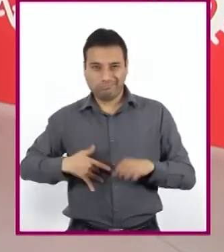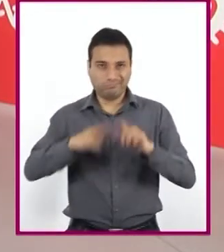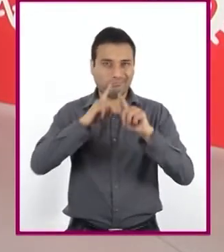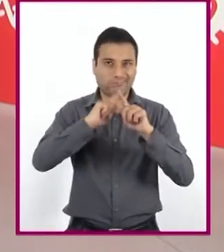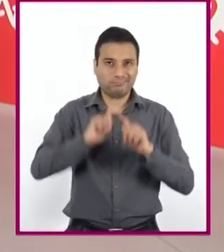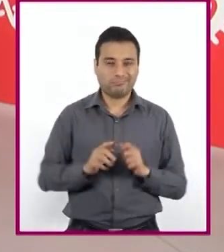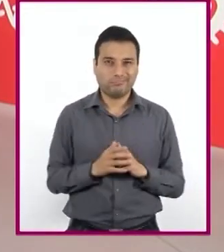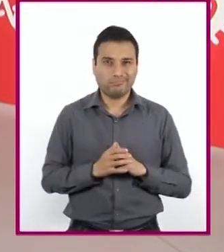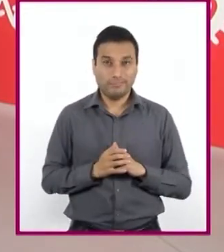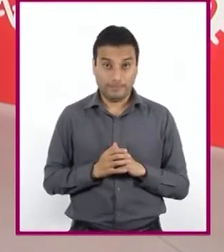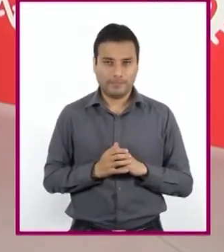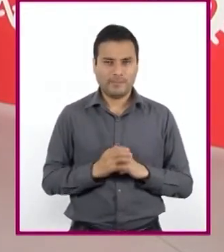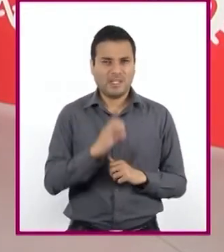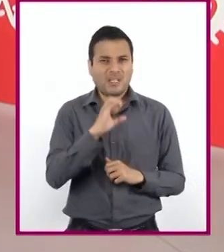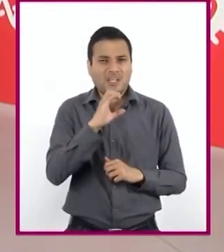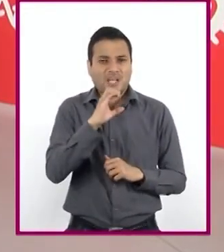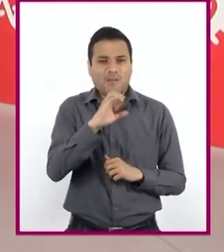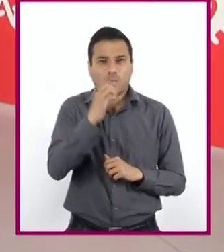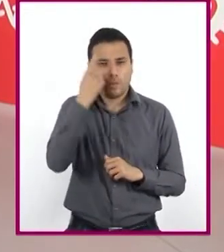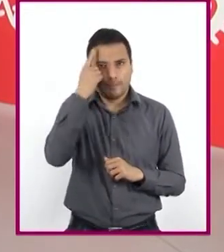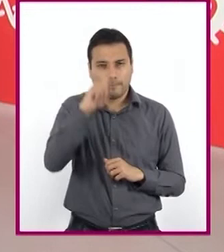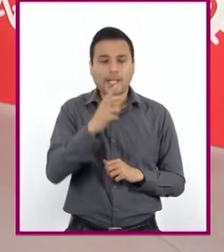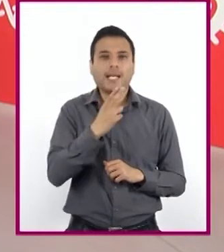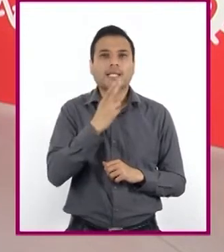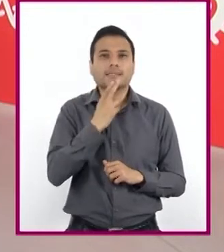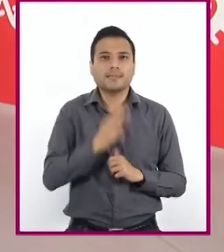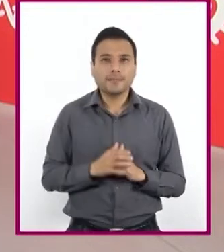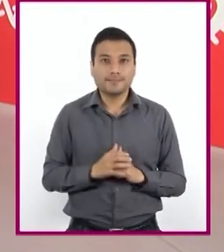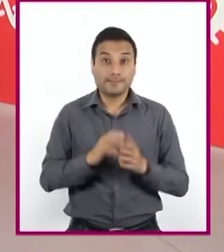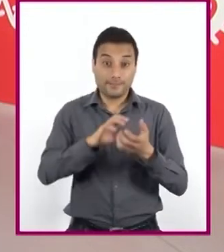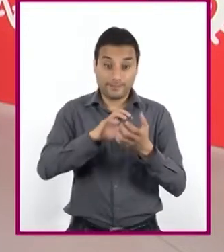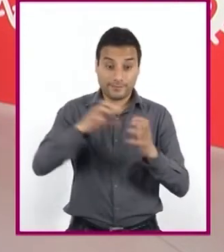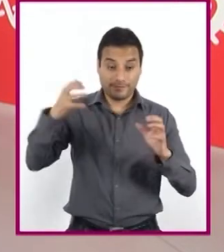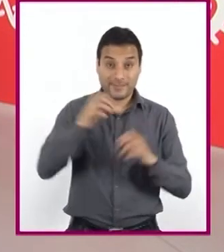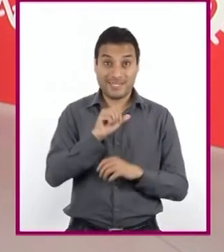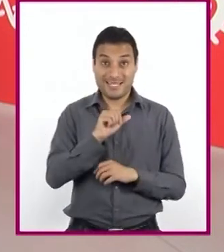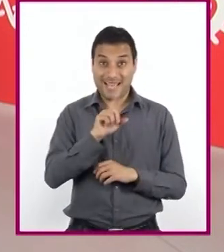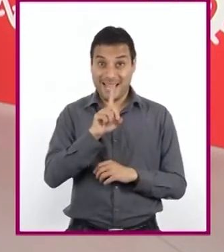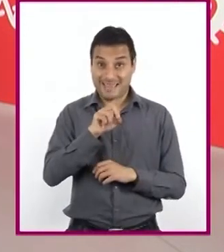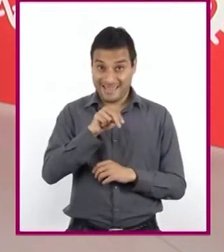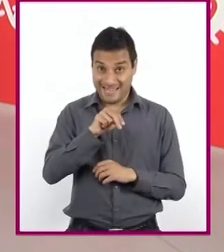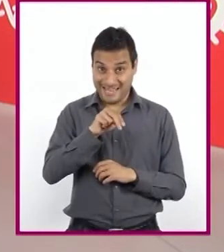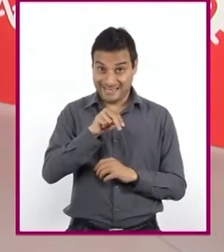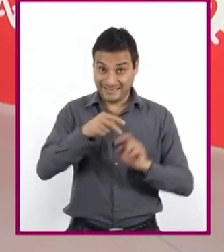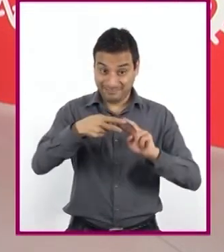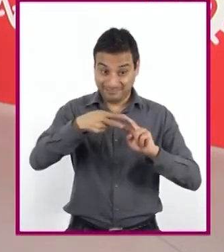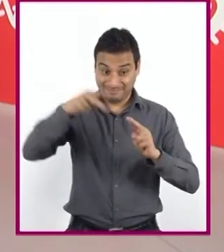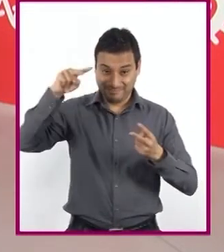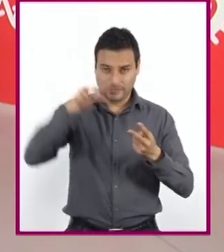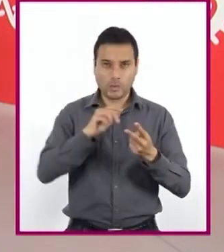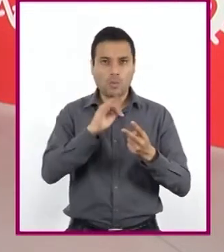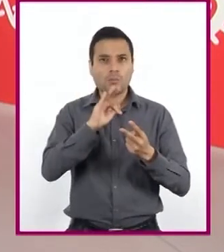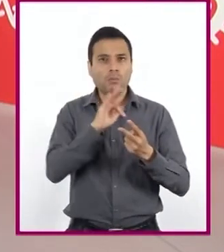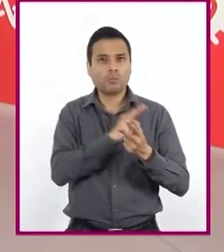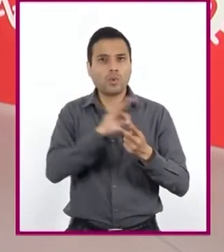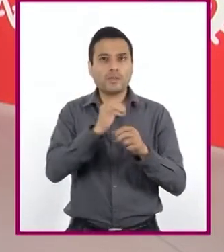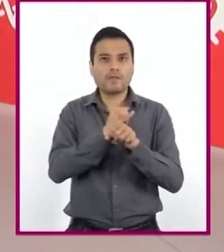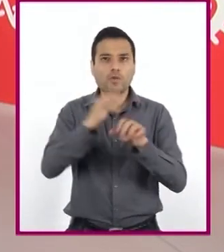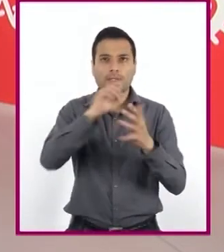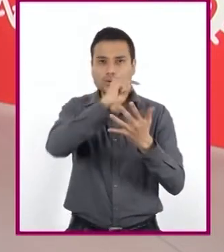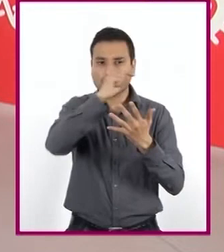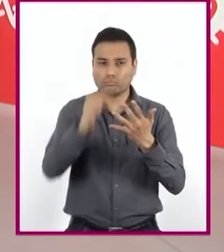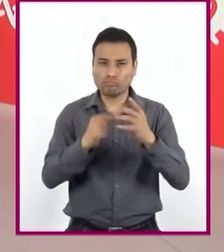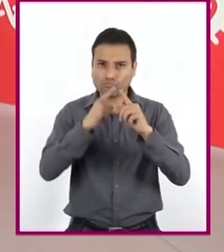carbono también permite que otra macromolécula, el ADN, pueda contener la información necesaria para